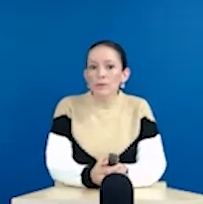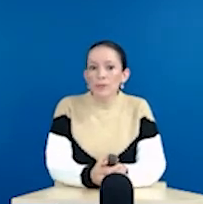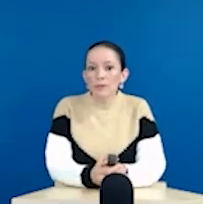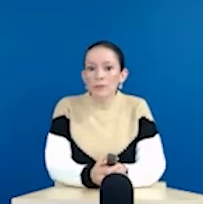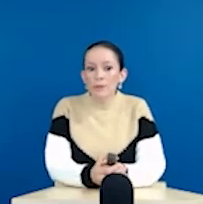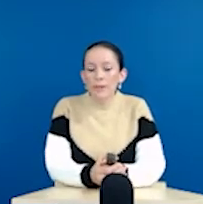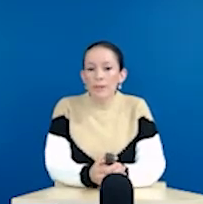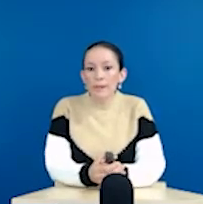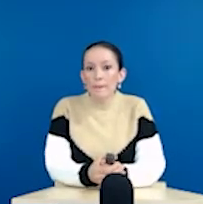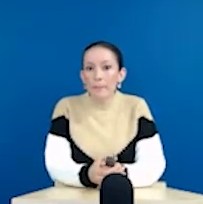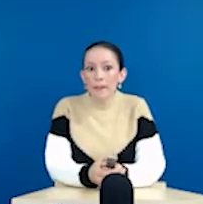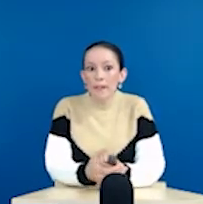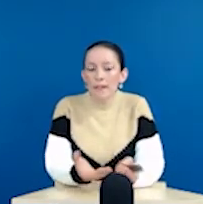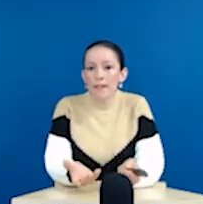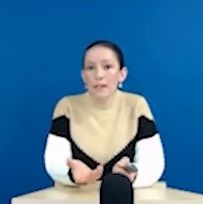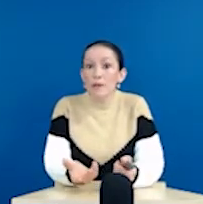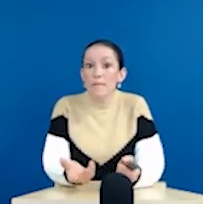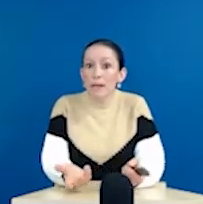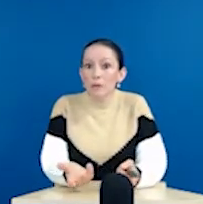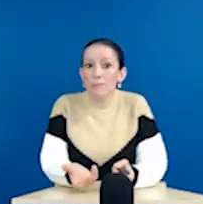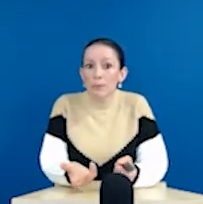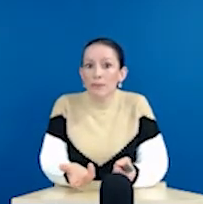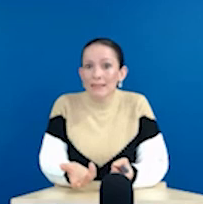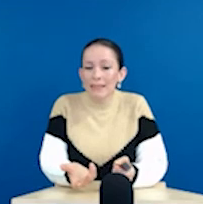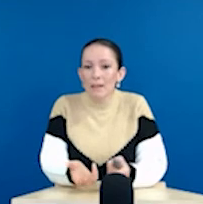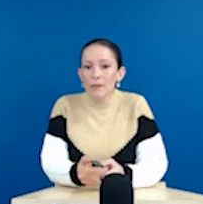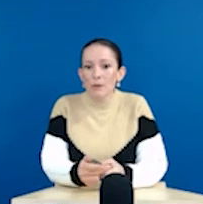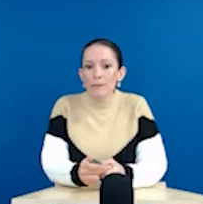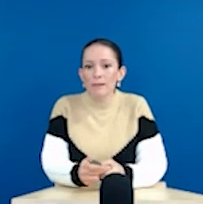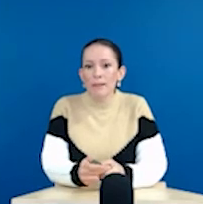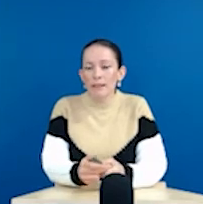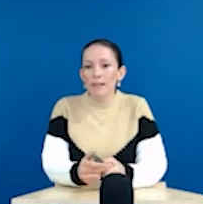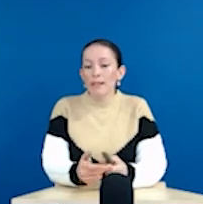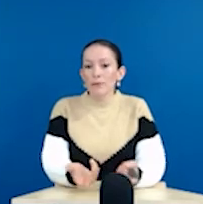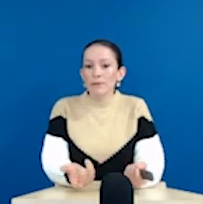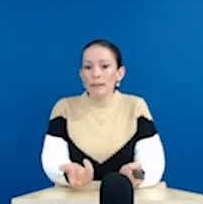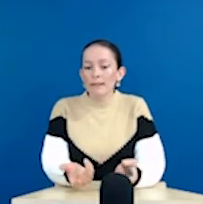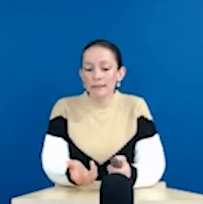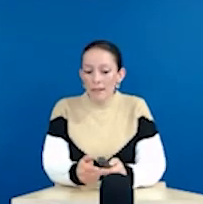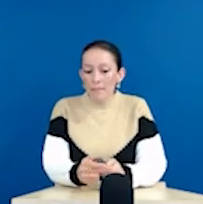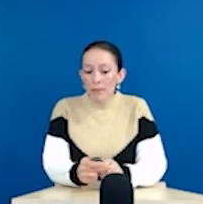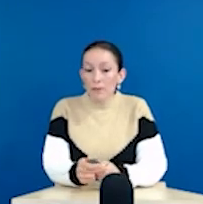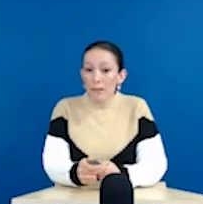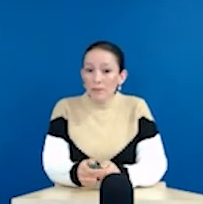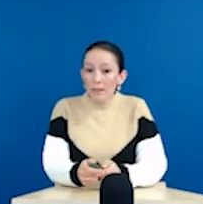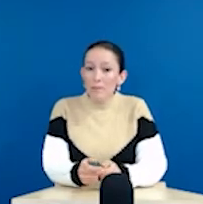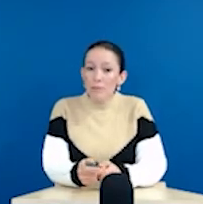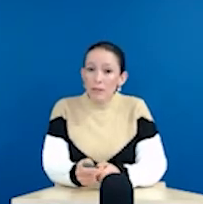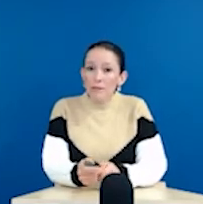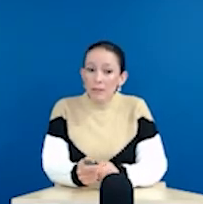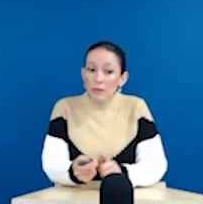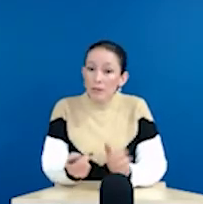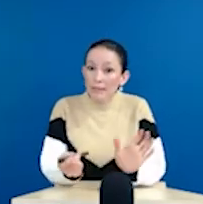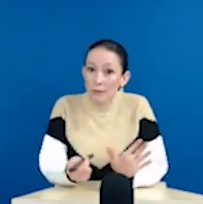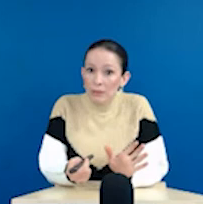es un proceso que tiene un impacto importante en el medio ambiente. Entonces, por eso tenemos que ser